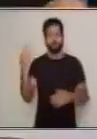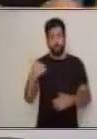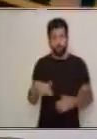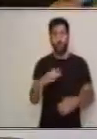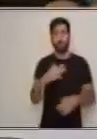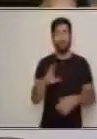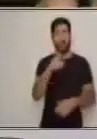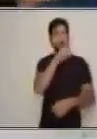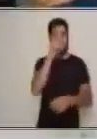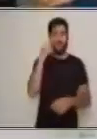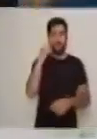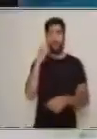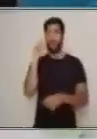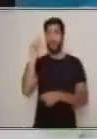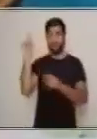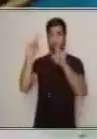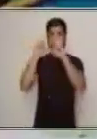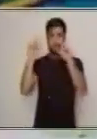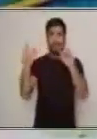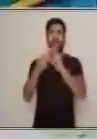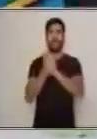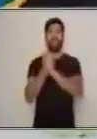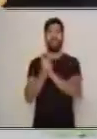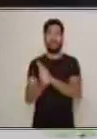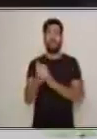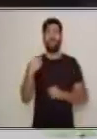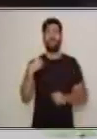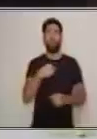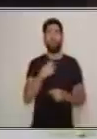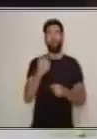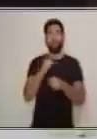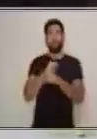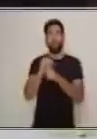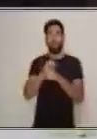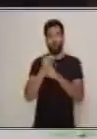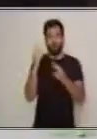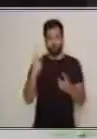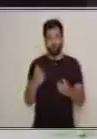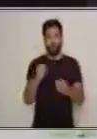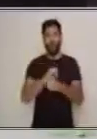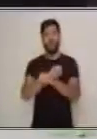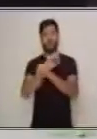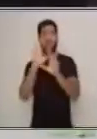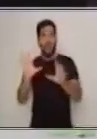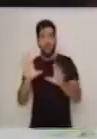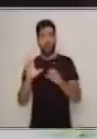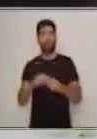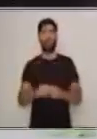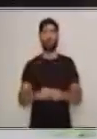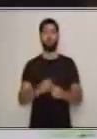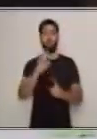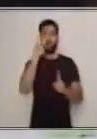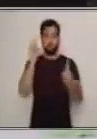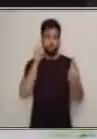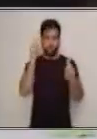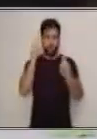expresión oral. Vamos a repasarlas. Claridad,